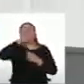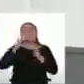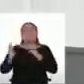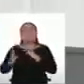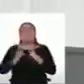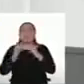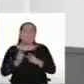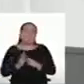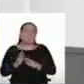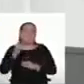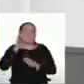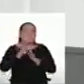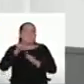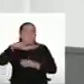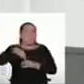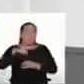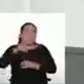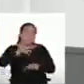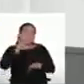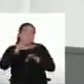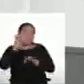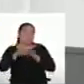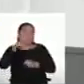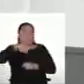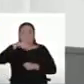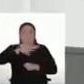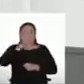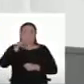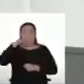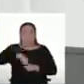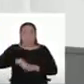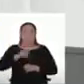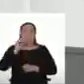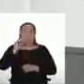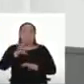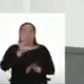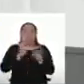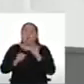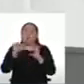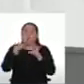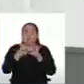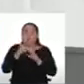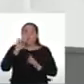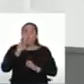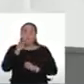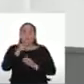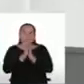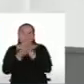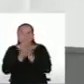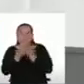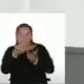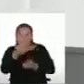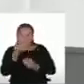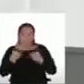por ejemplo el que utilizamos en este programa u otros que encuentren en internet o en libros que tengan en casa. Y